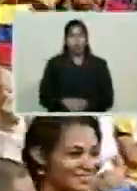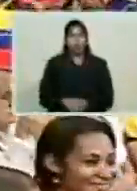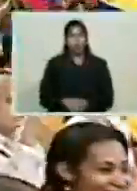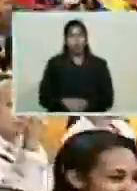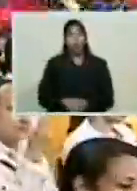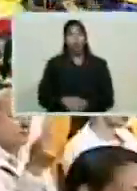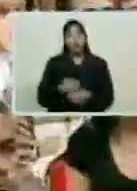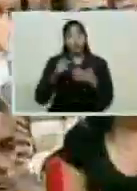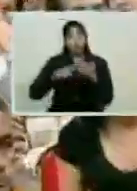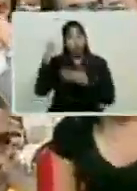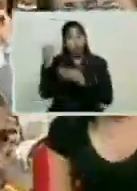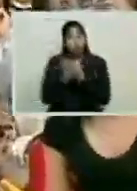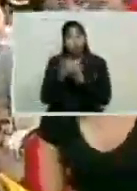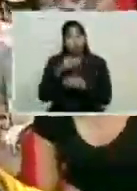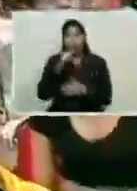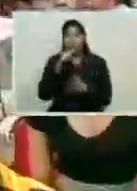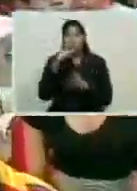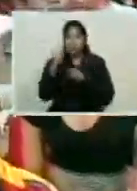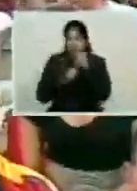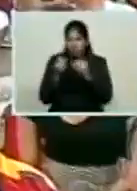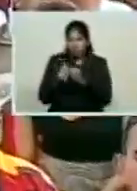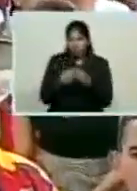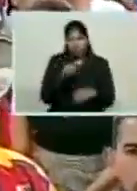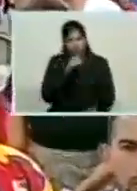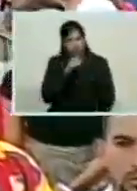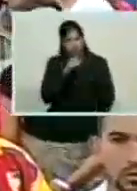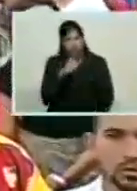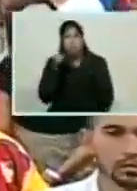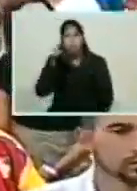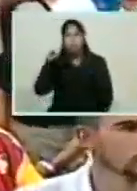El plan lo elabora el pueblo,